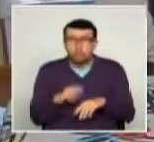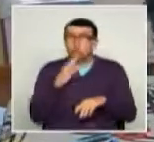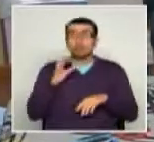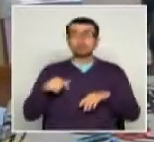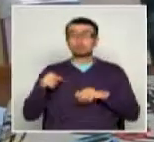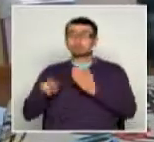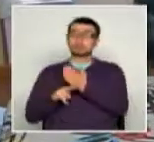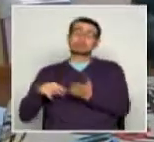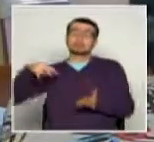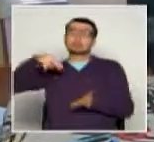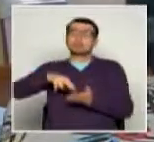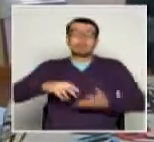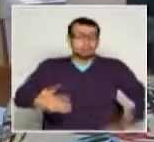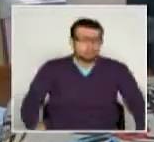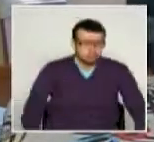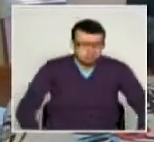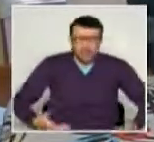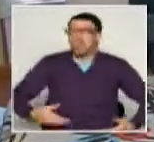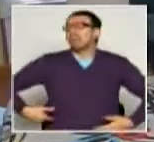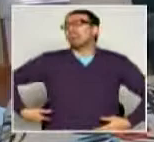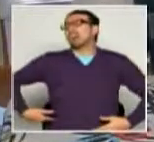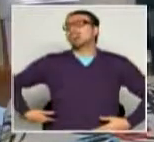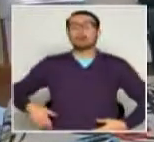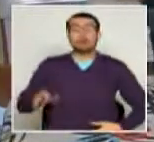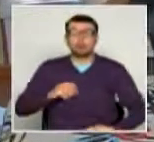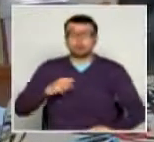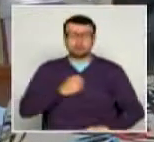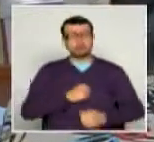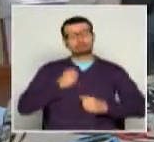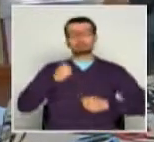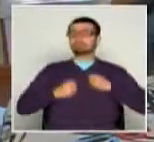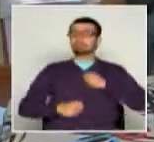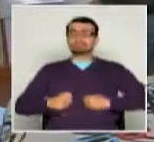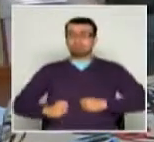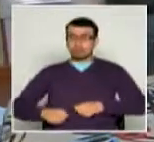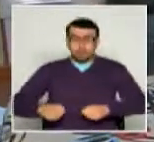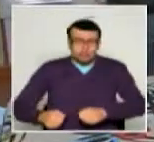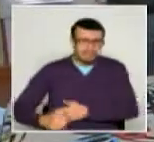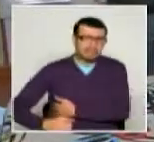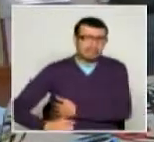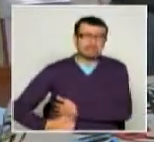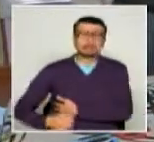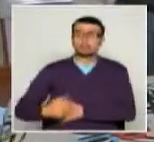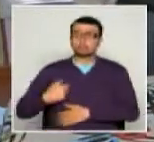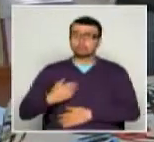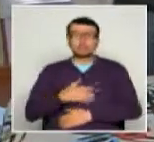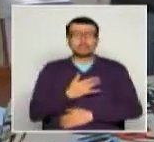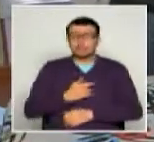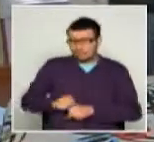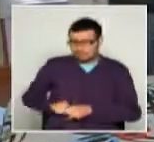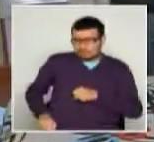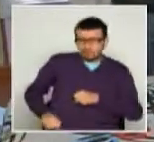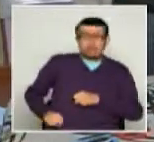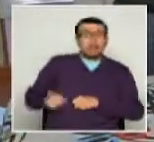una caja y me quedó el dolor, o que me estaban jabonando en el baño y me quedó. Y la persona dice que yo sentí que algo se me